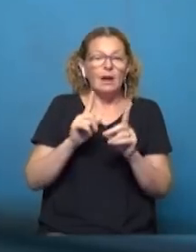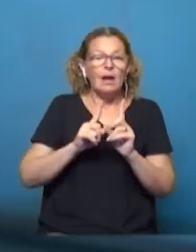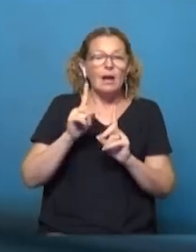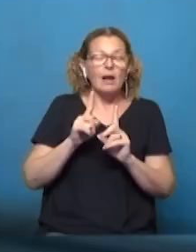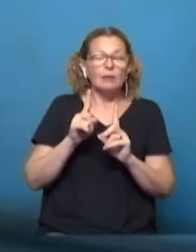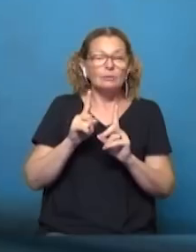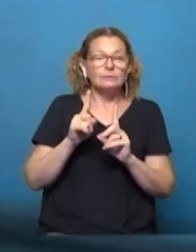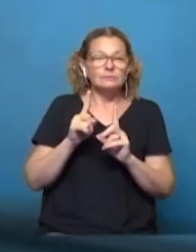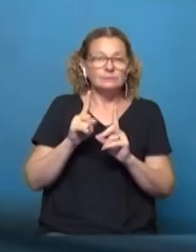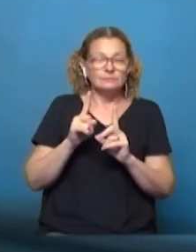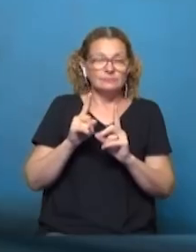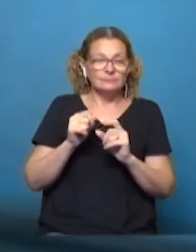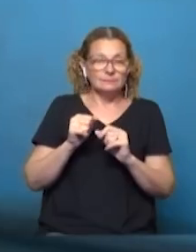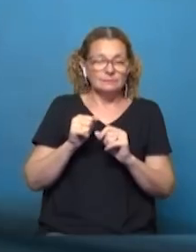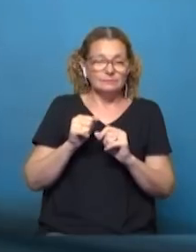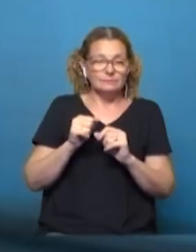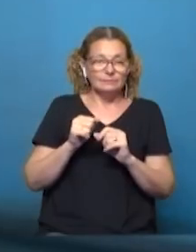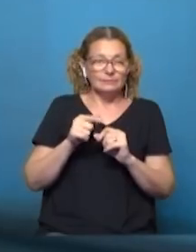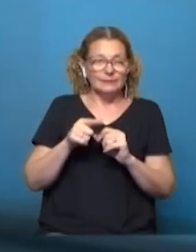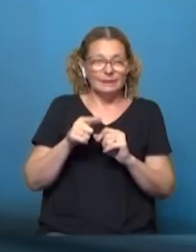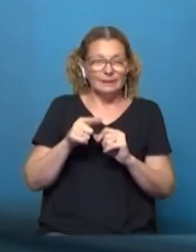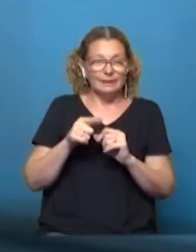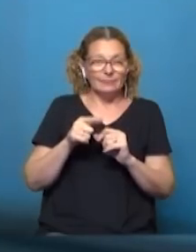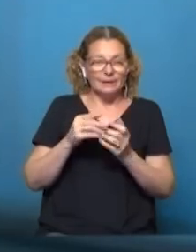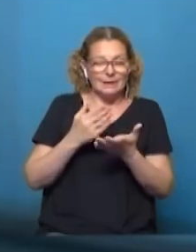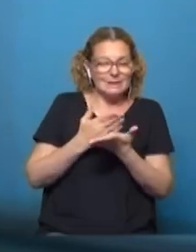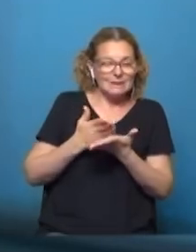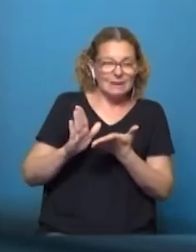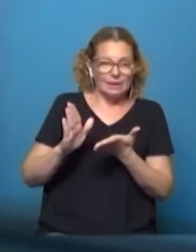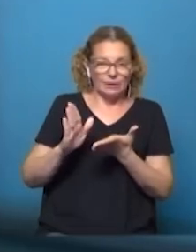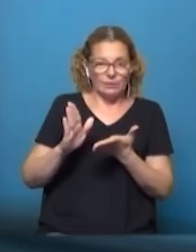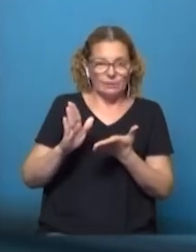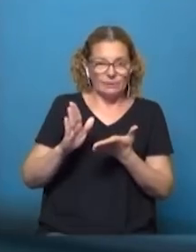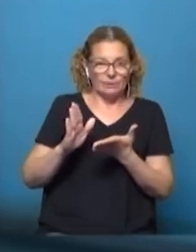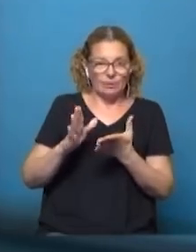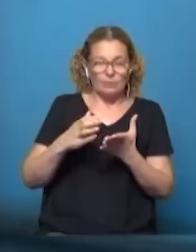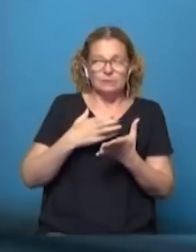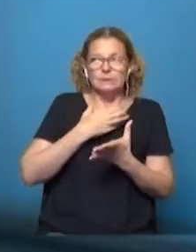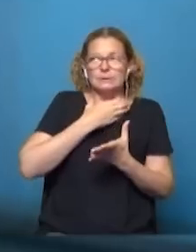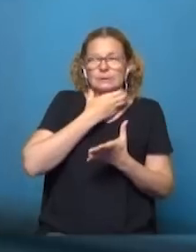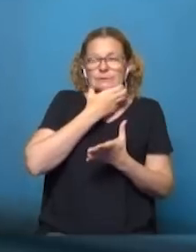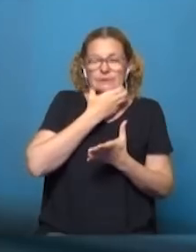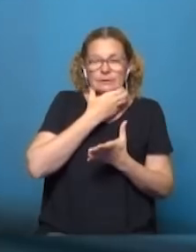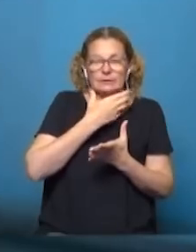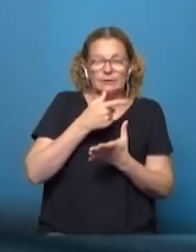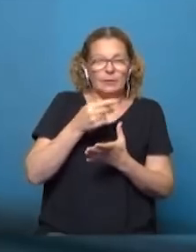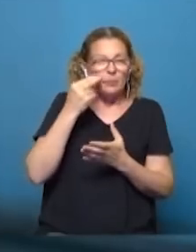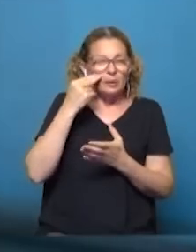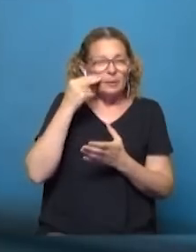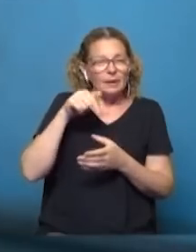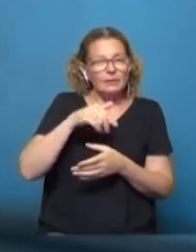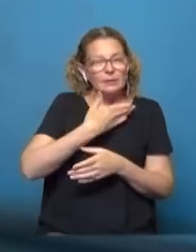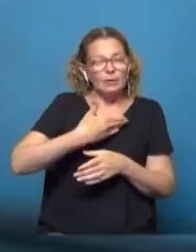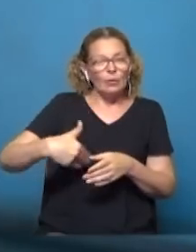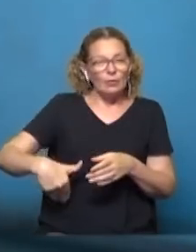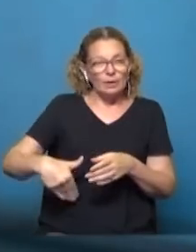que me tiene salido de este caso asfixiante ese problema de que este gobierno